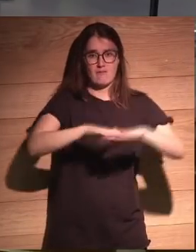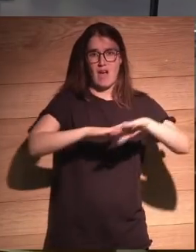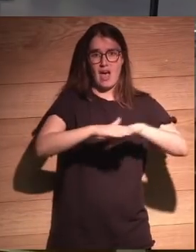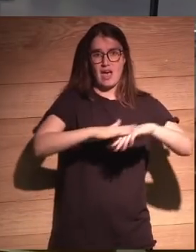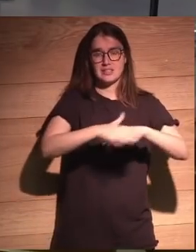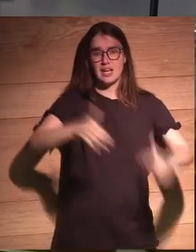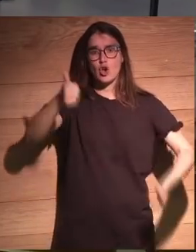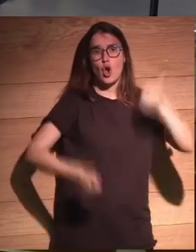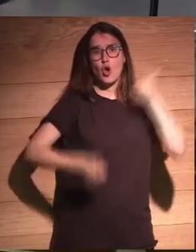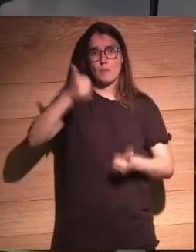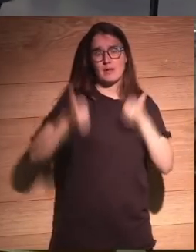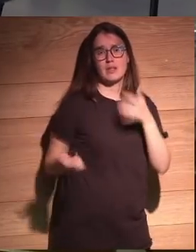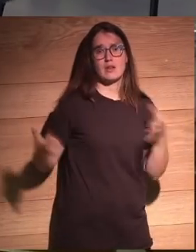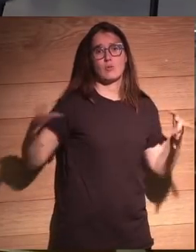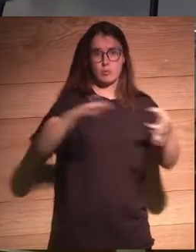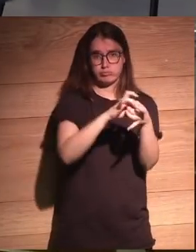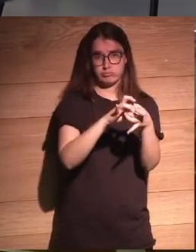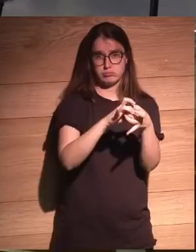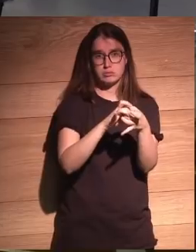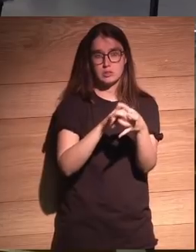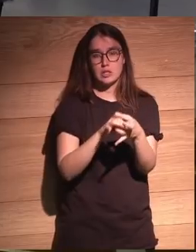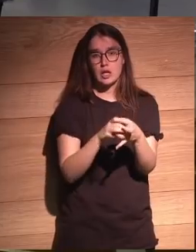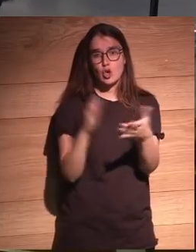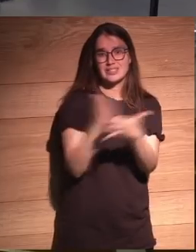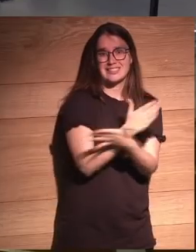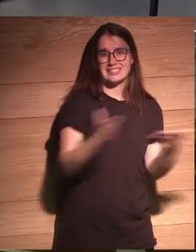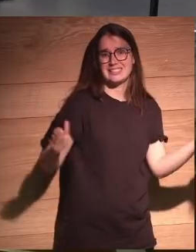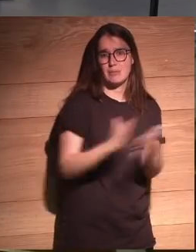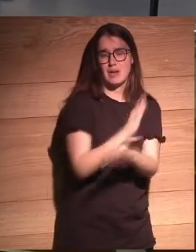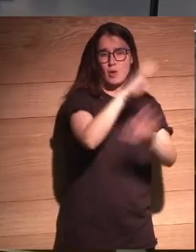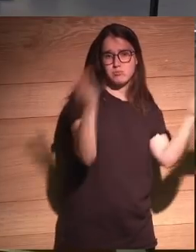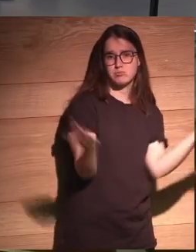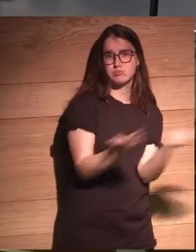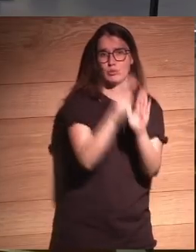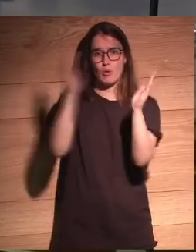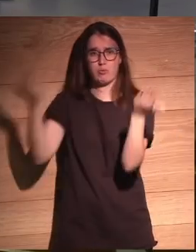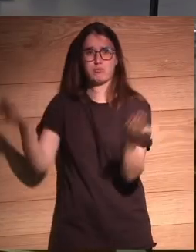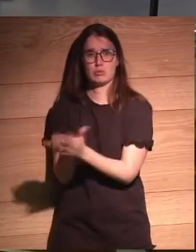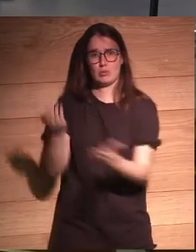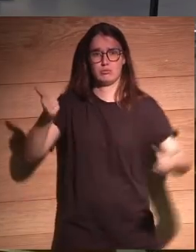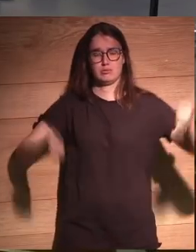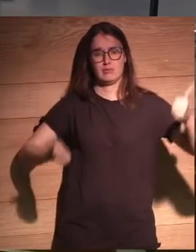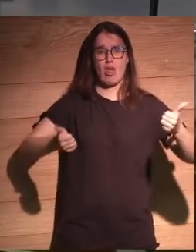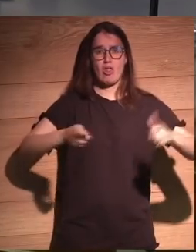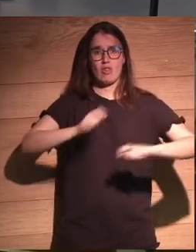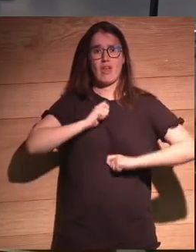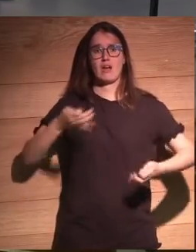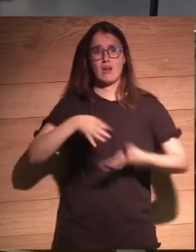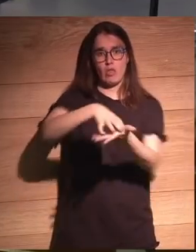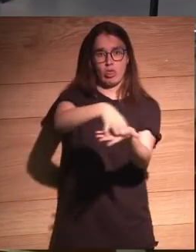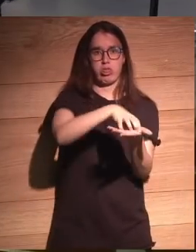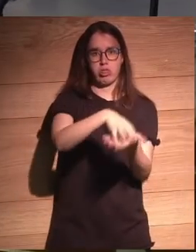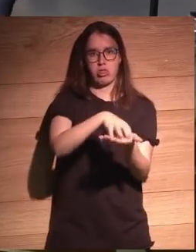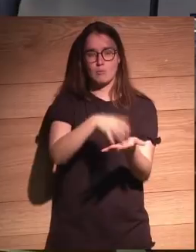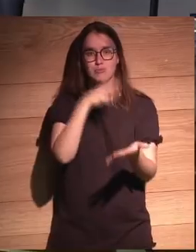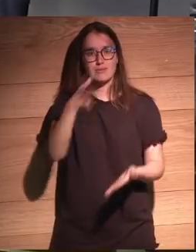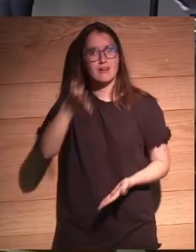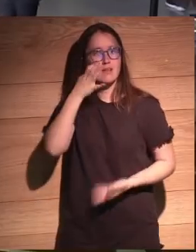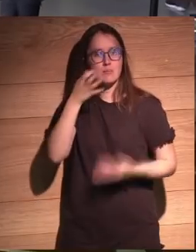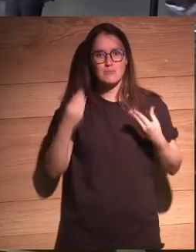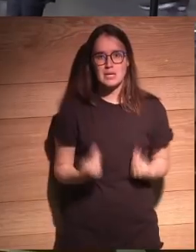a la competencia como nexo aglutinador, que nos separa y opone en mundos intransitivos y nos aboca a la inseguridad. Frente a esa